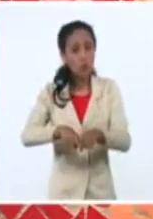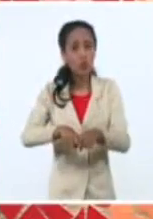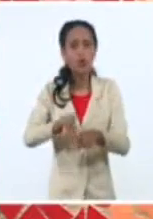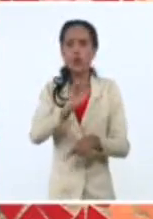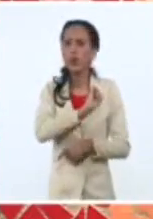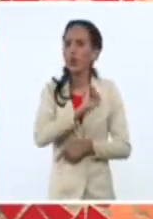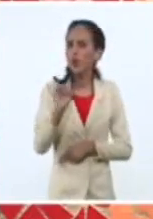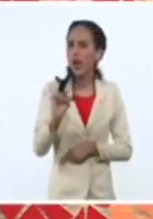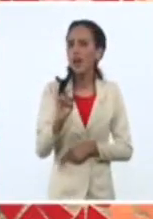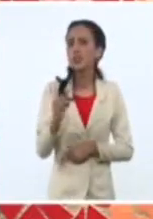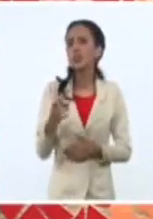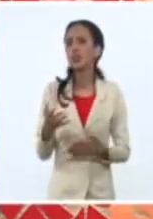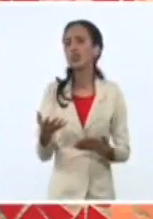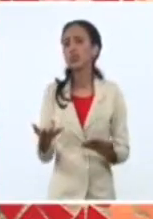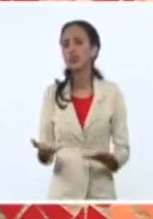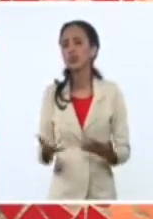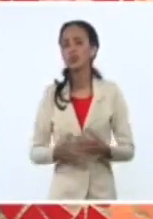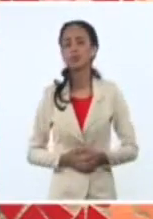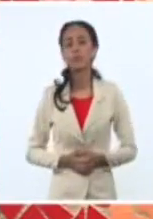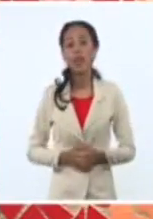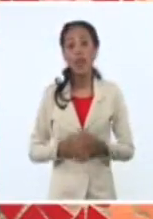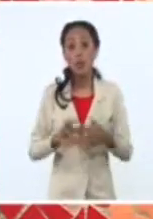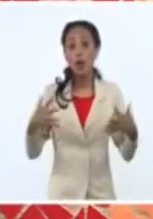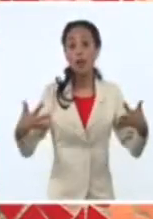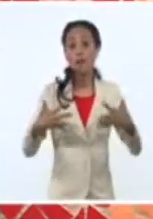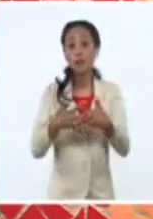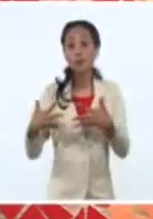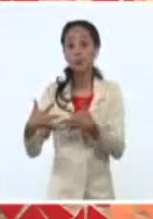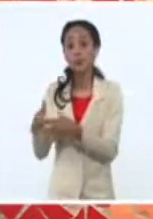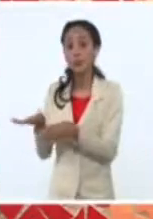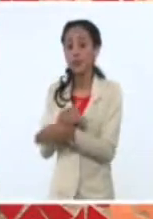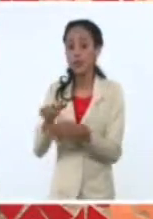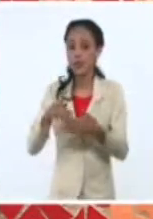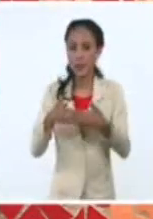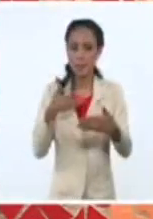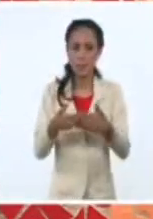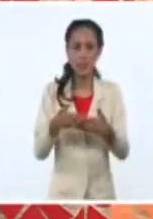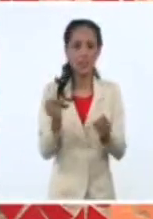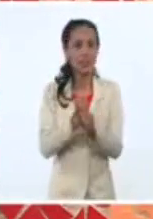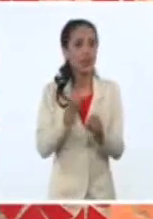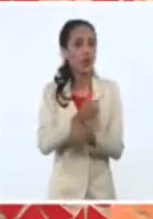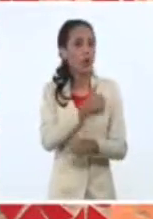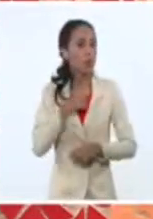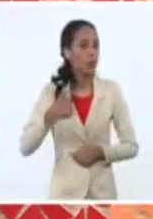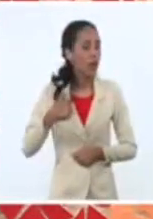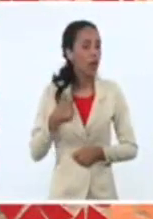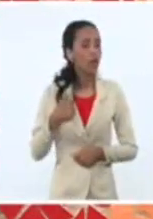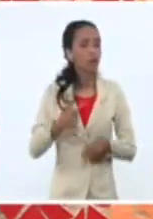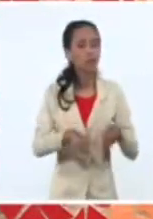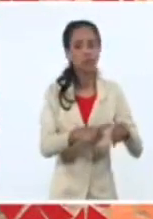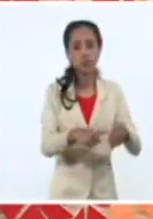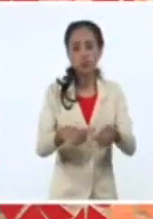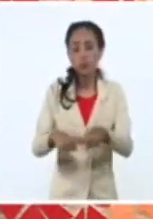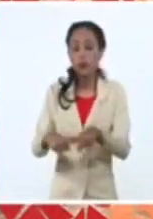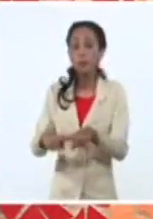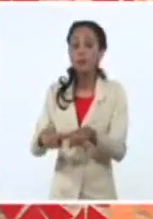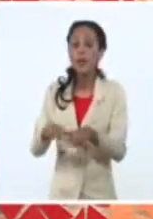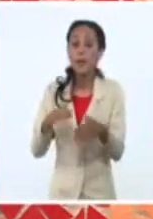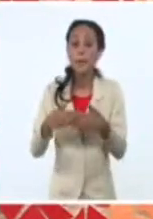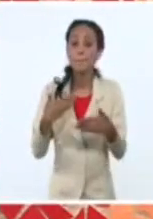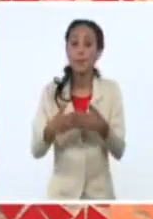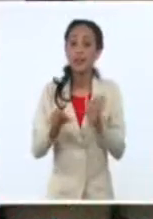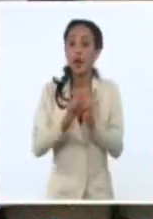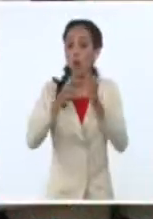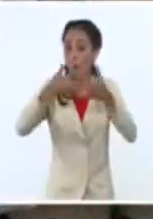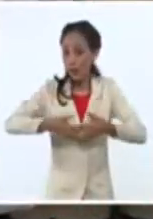logrando articulación, logrando encadenamiento, etcétera, con el sector privado, el resto del sector privado, con el sector cooperativo, con las empresas